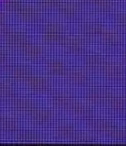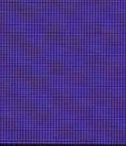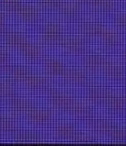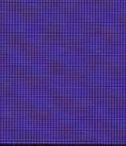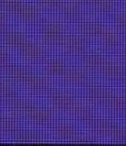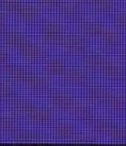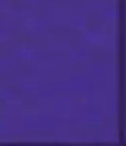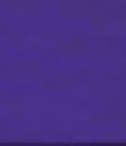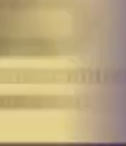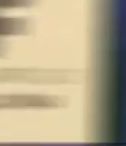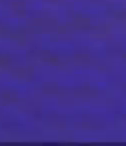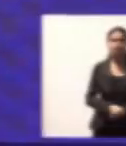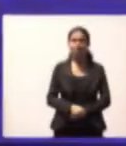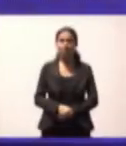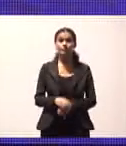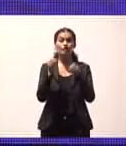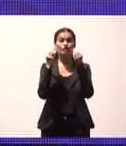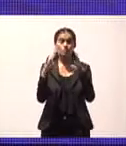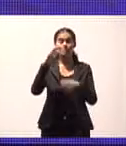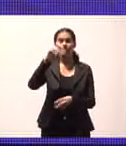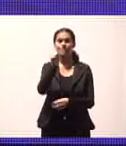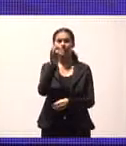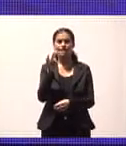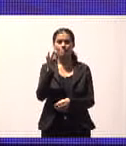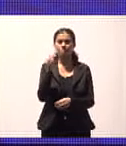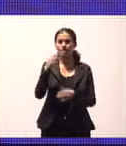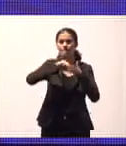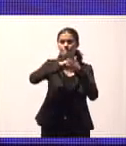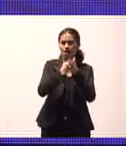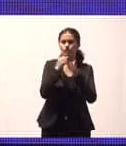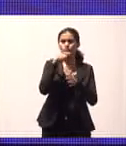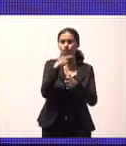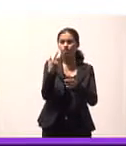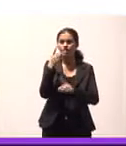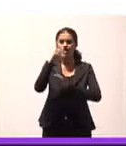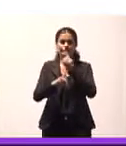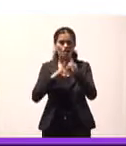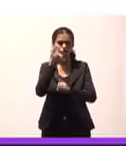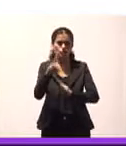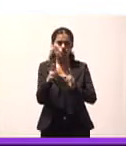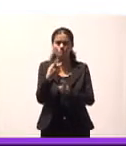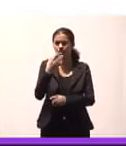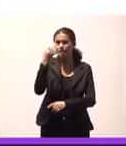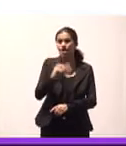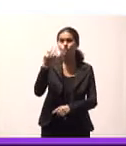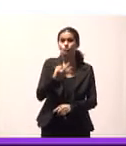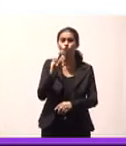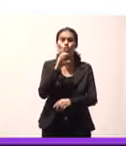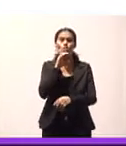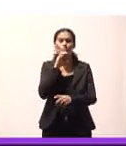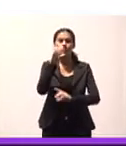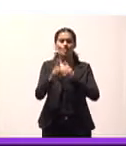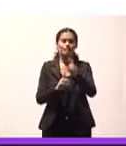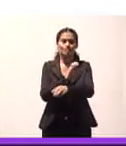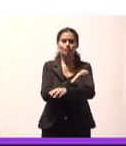que obtener. En CAF, como Banca Multilateral de Desarrollo, estamos convencidos que el desarrollo sostenible